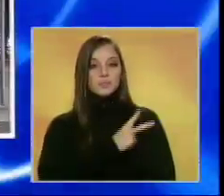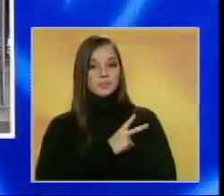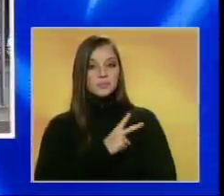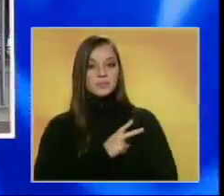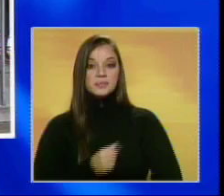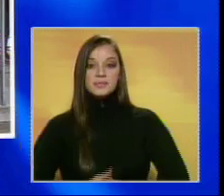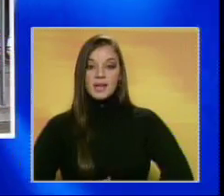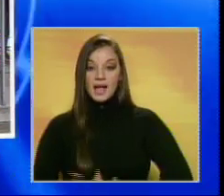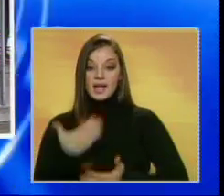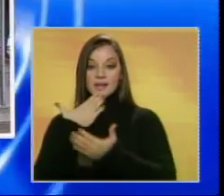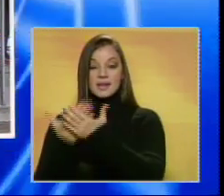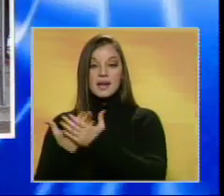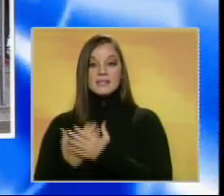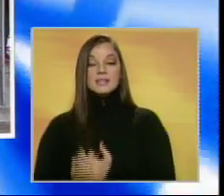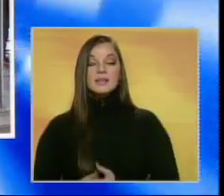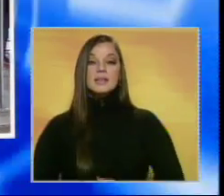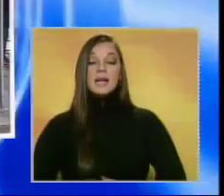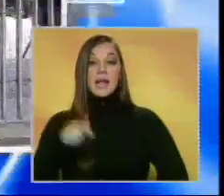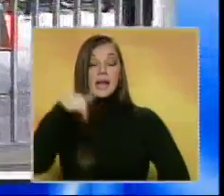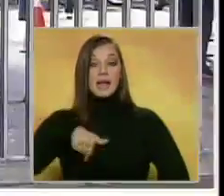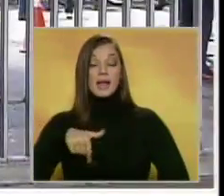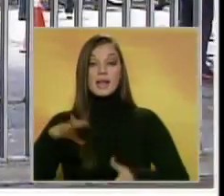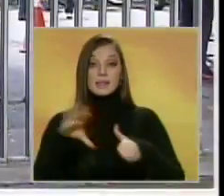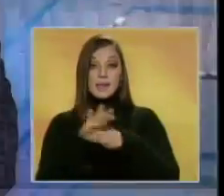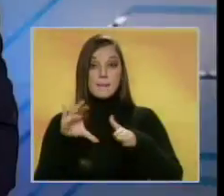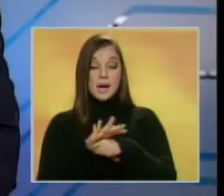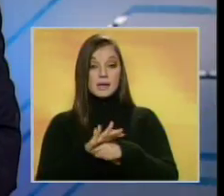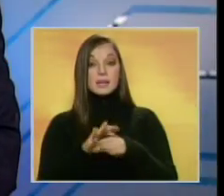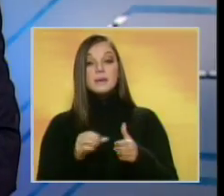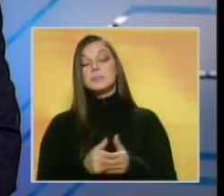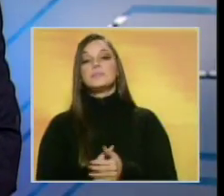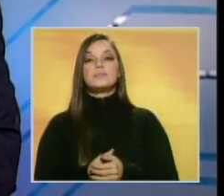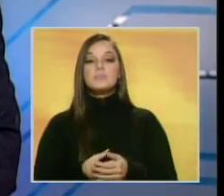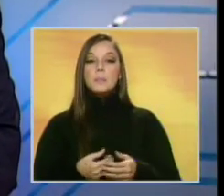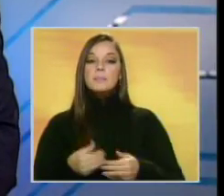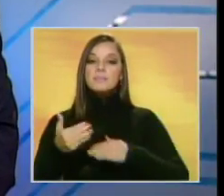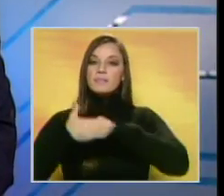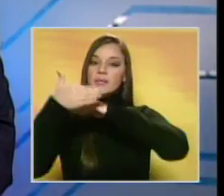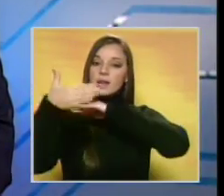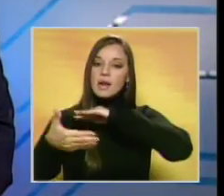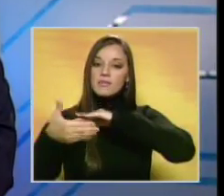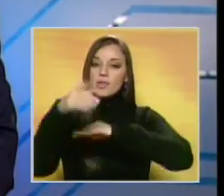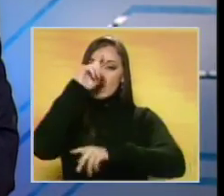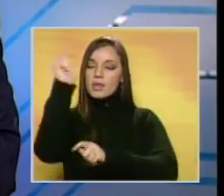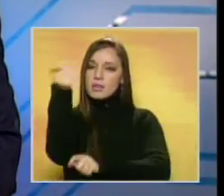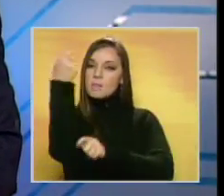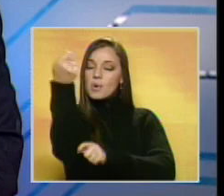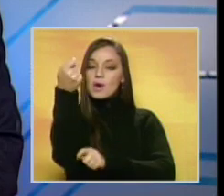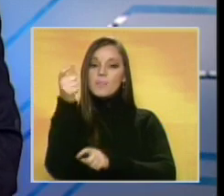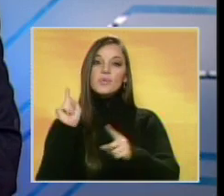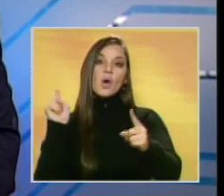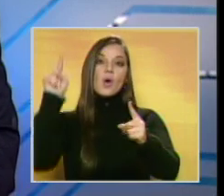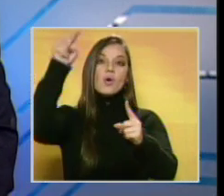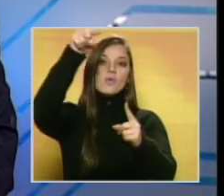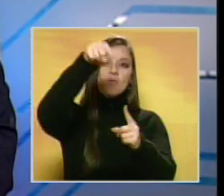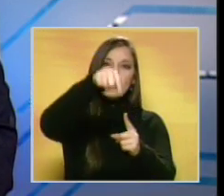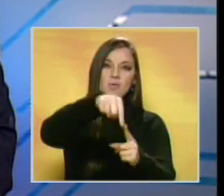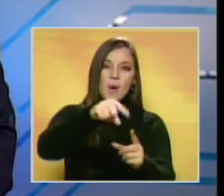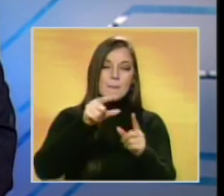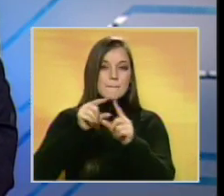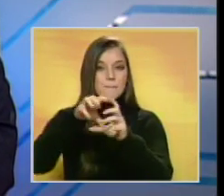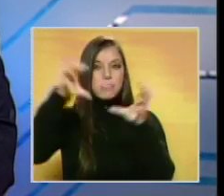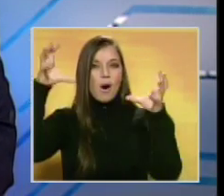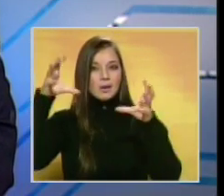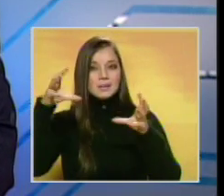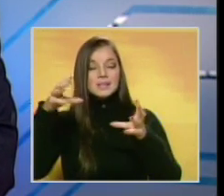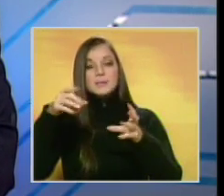Venevisión. Muchísimas gracias, Carla. Este martes fueron lanzados a la frontera de Apure misiles de los nuevos sistemas de armas adquiridos por el